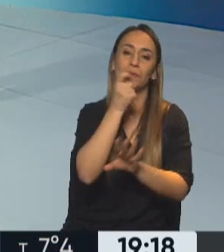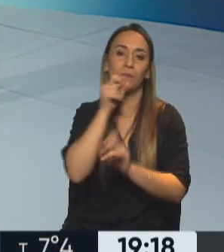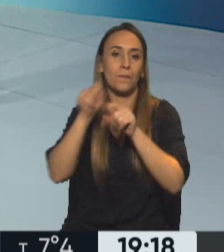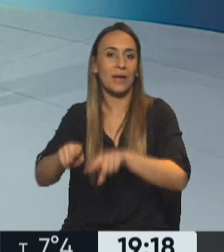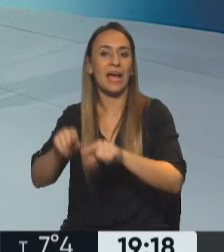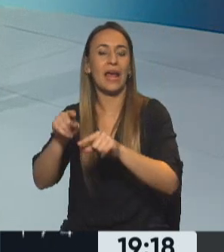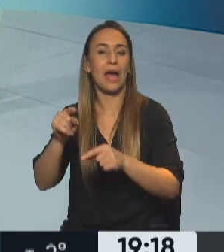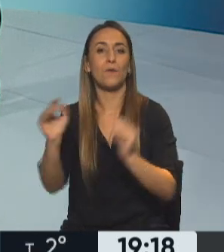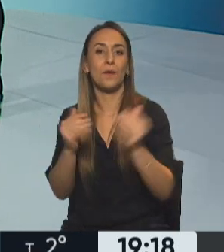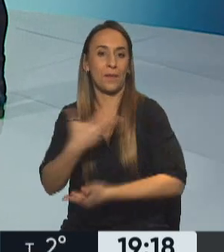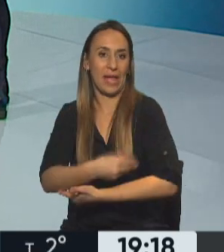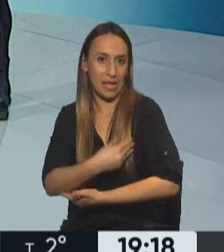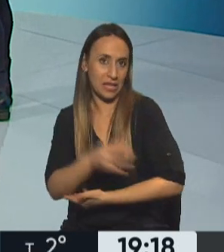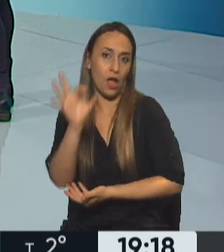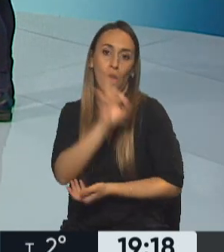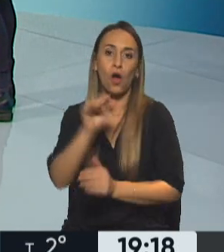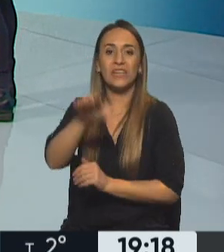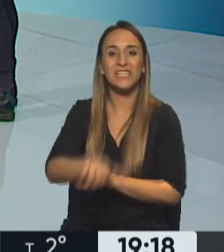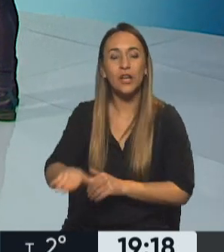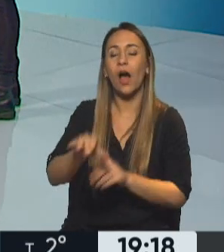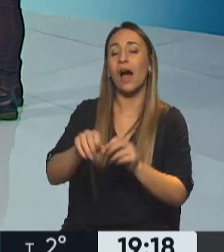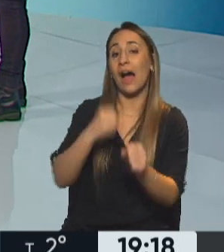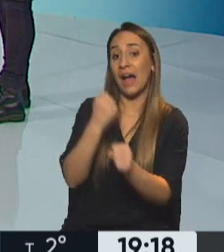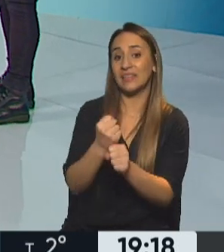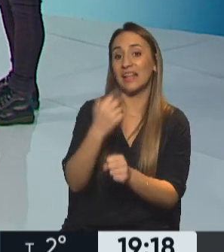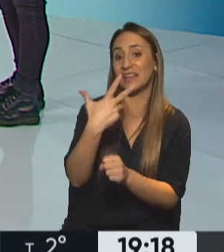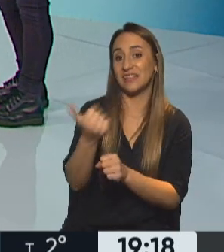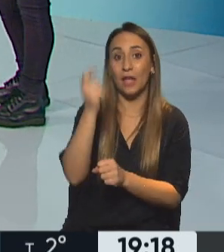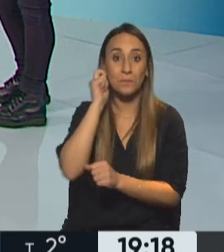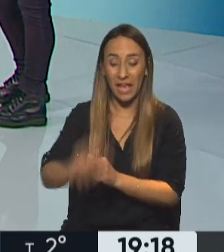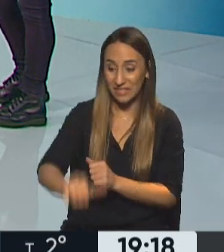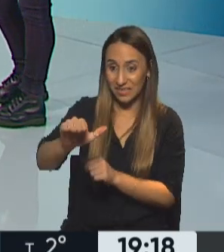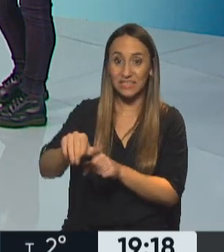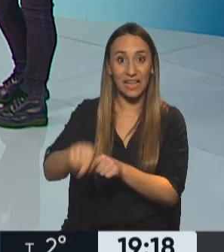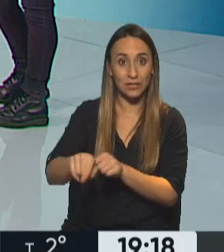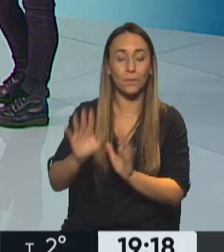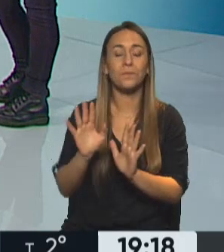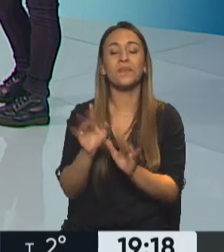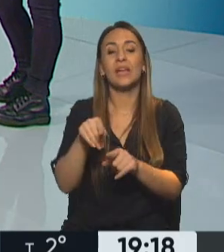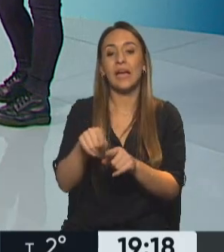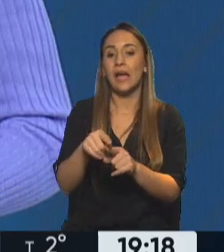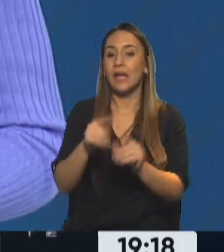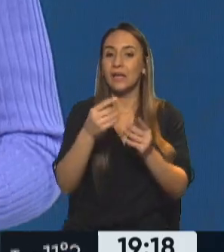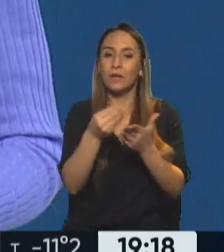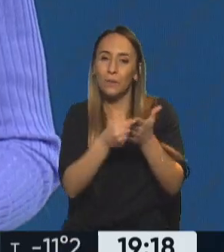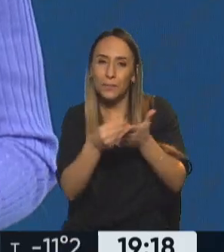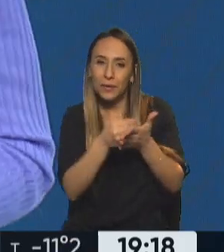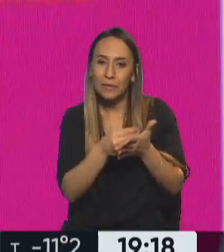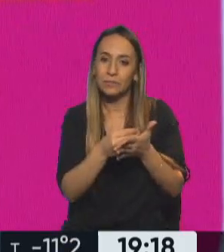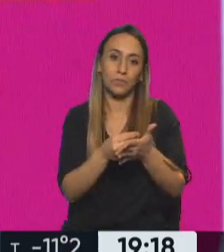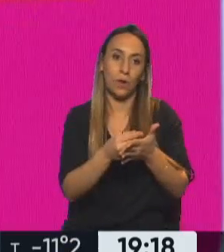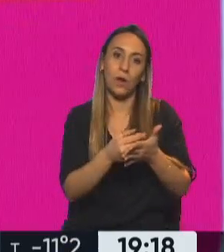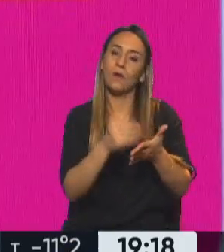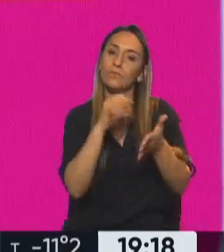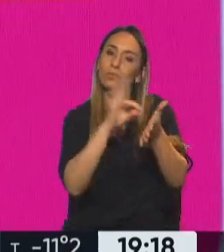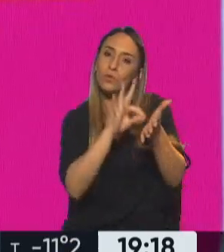chicos hasta los 36 meses y los alimentos que están diseñados específicamente con propósitos